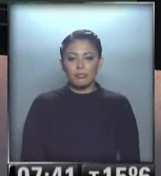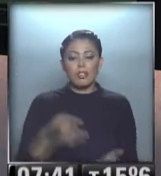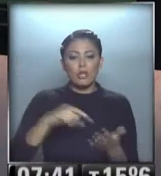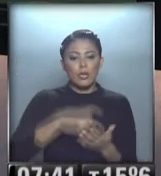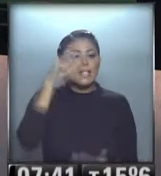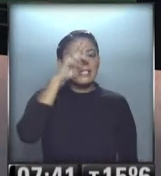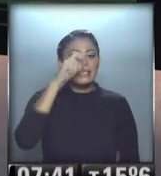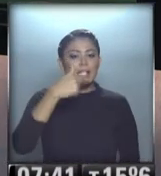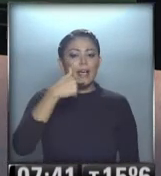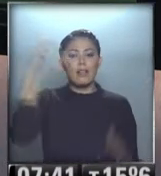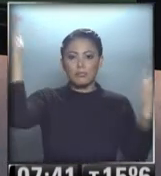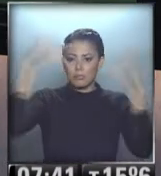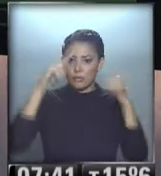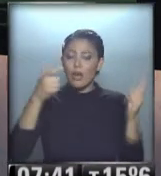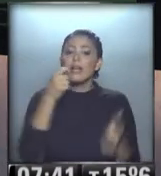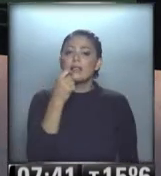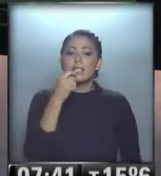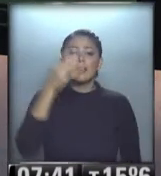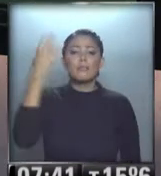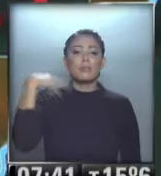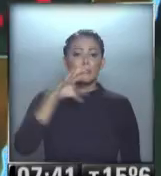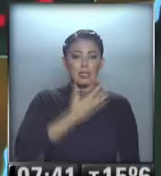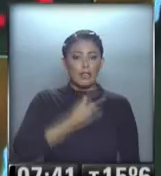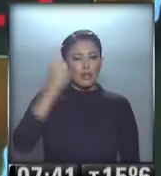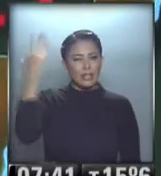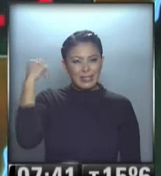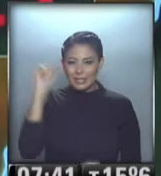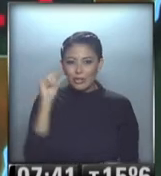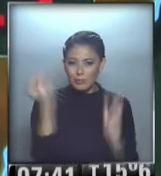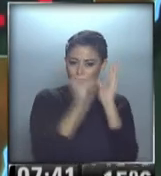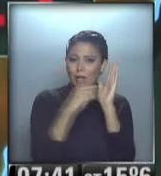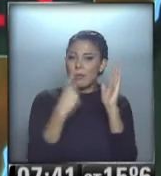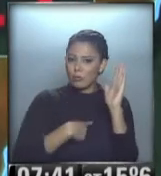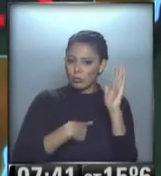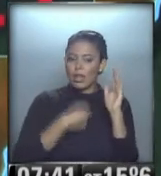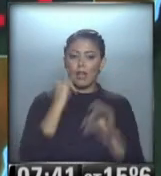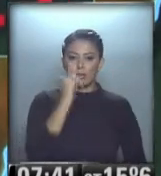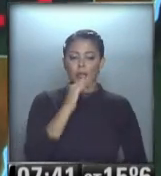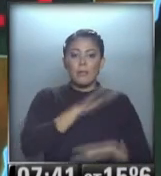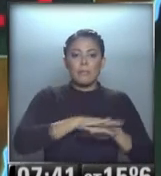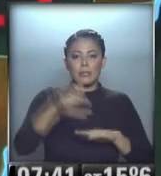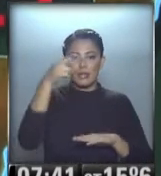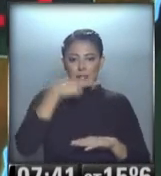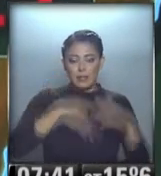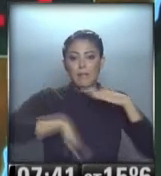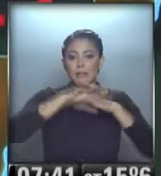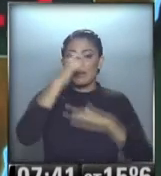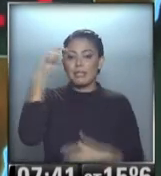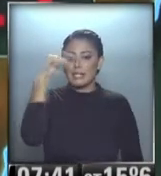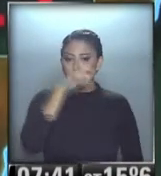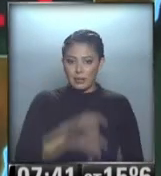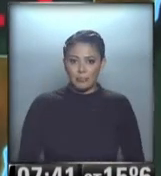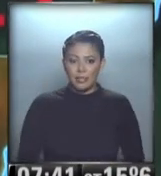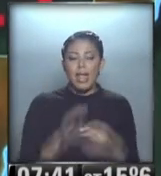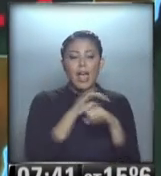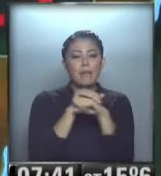esperamos precipitaciones. Para quienes estaban en el norte de Santa Fe, que nos preguntaban hace un ratito, mínima 17, máxima 27. Nuestros